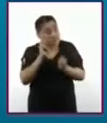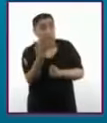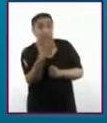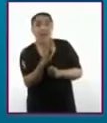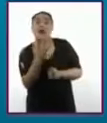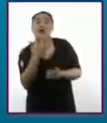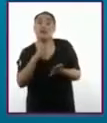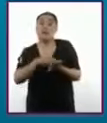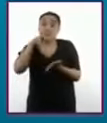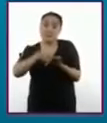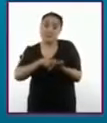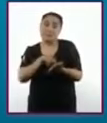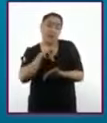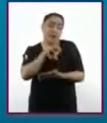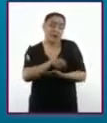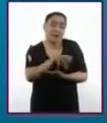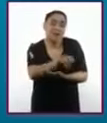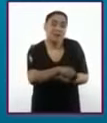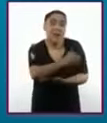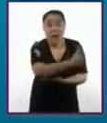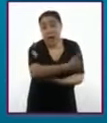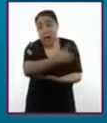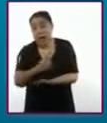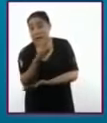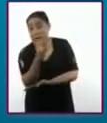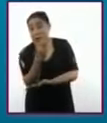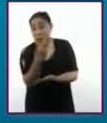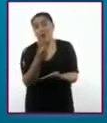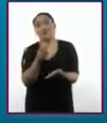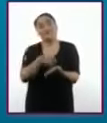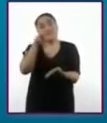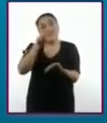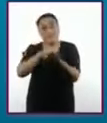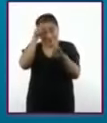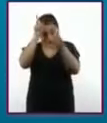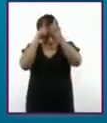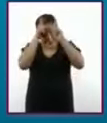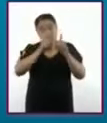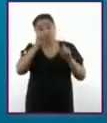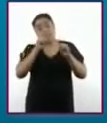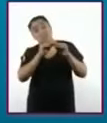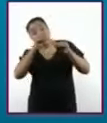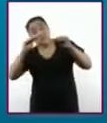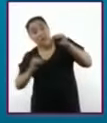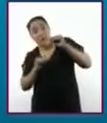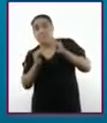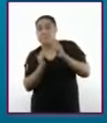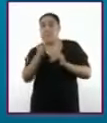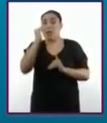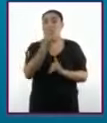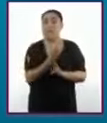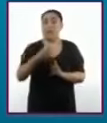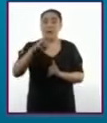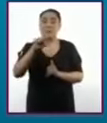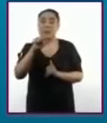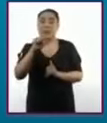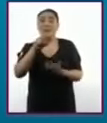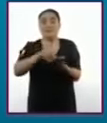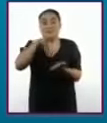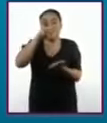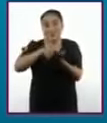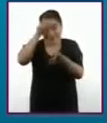alimentan de 32 chapulines cada una, en el siguiente nivel habrá más de 320 chapulines. De manera similar,